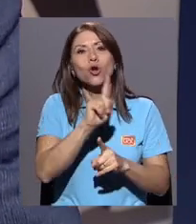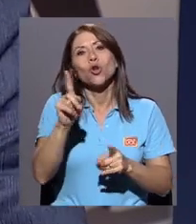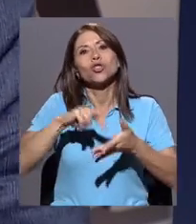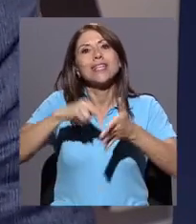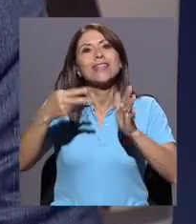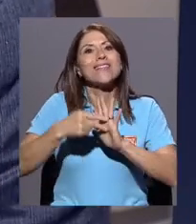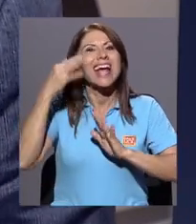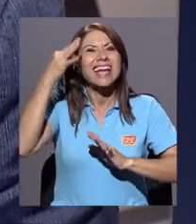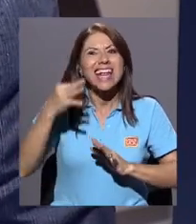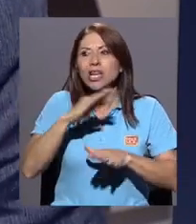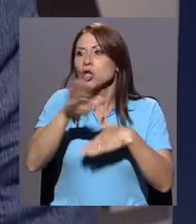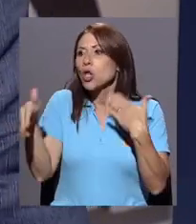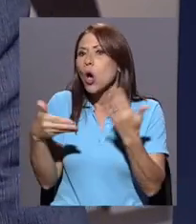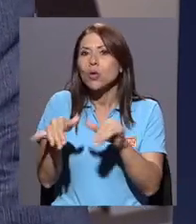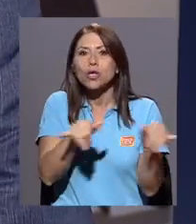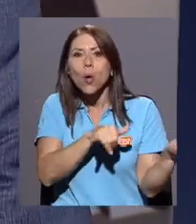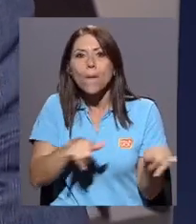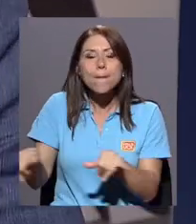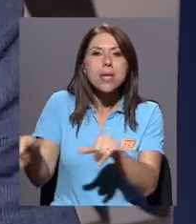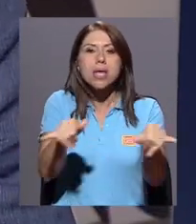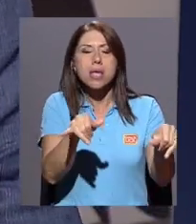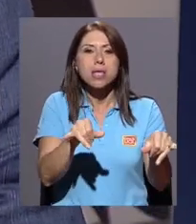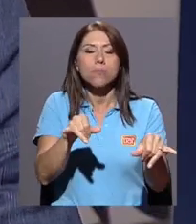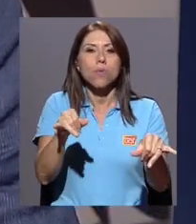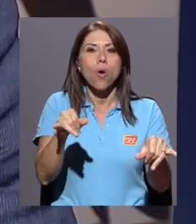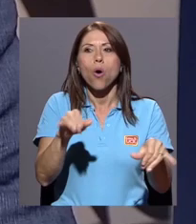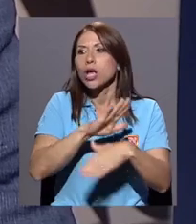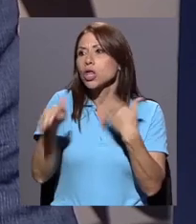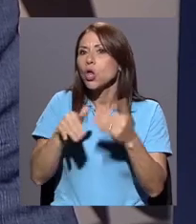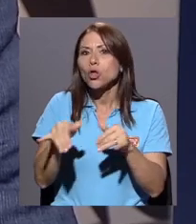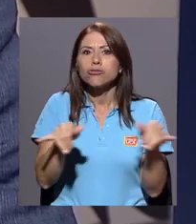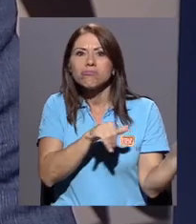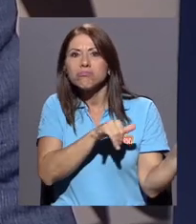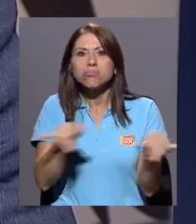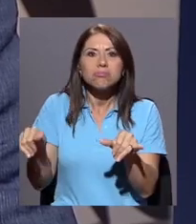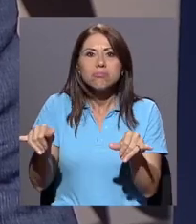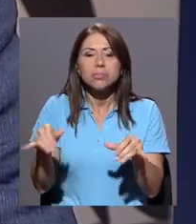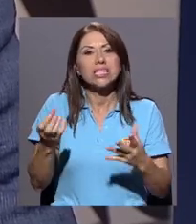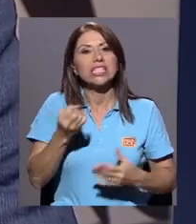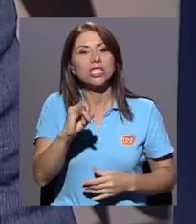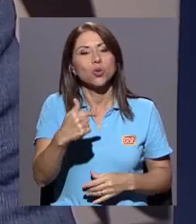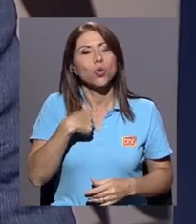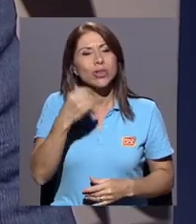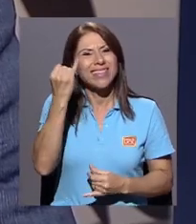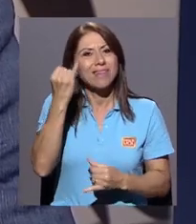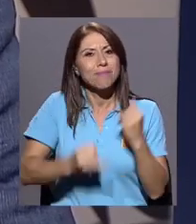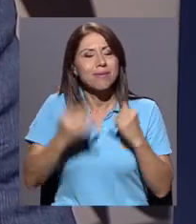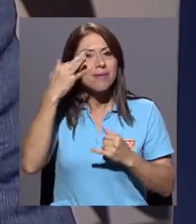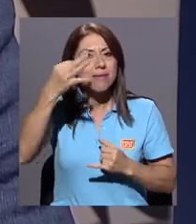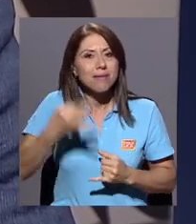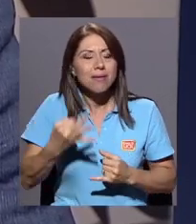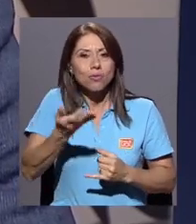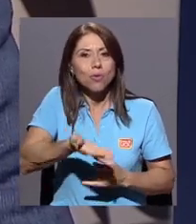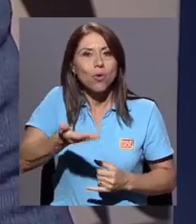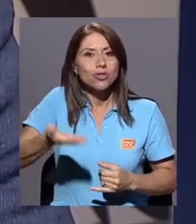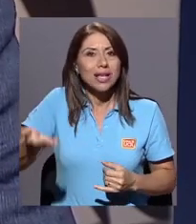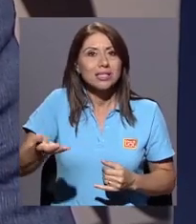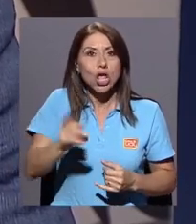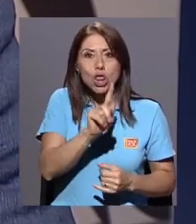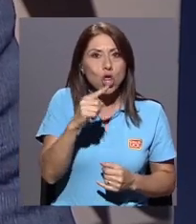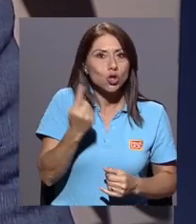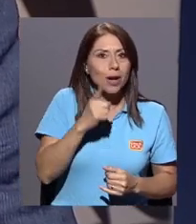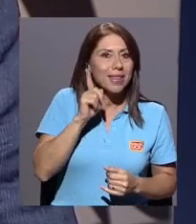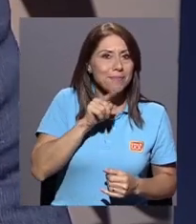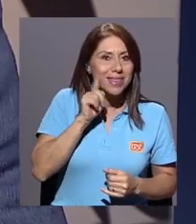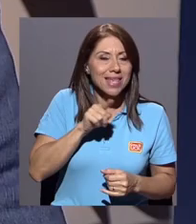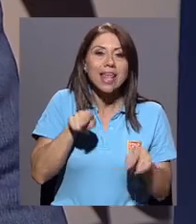creyendo que todo es lo mismo, que estamos en un plan absolutamente igual, sino uno termina creyendo en cosas que no solamente son mentiras, sino que